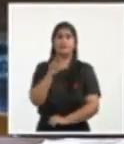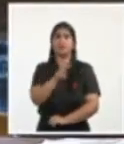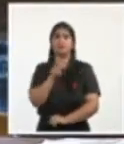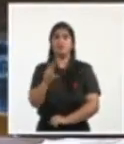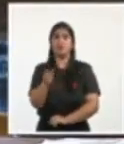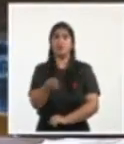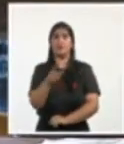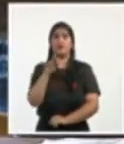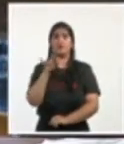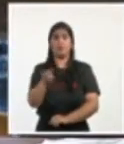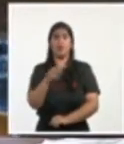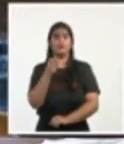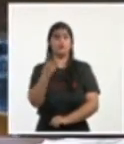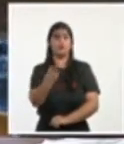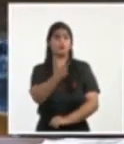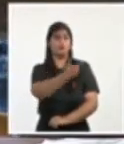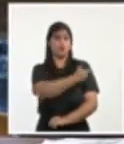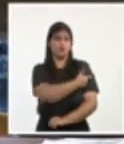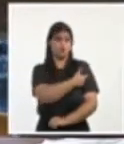el